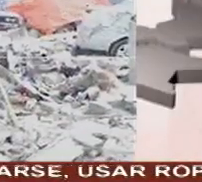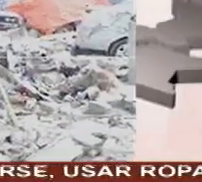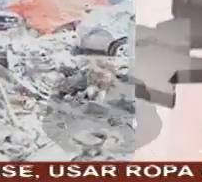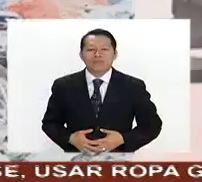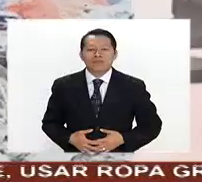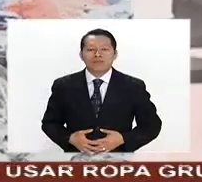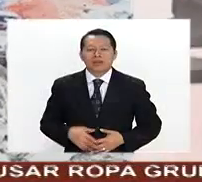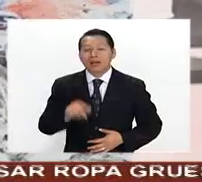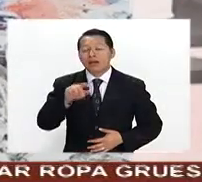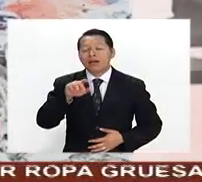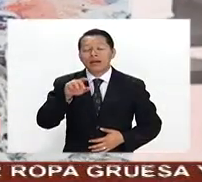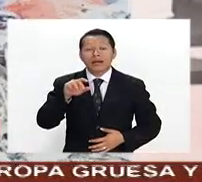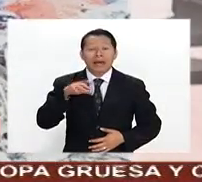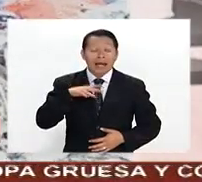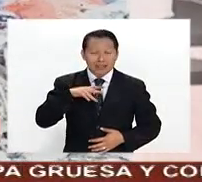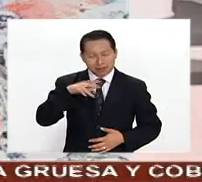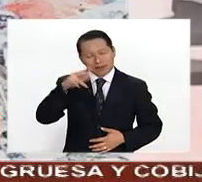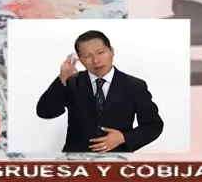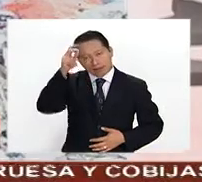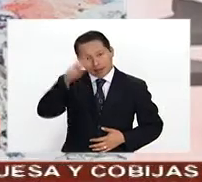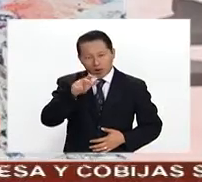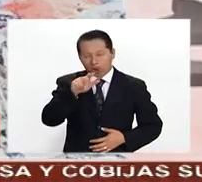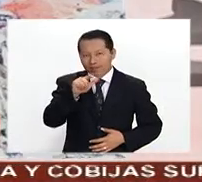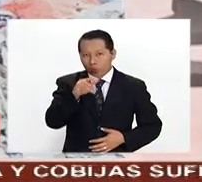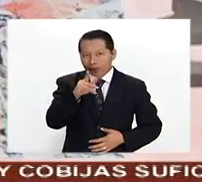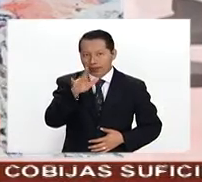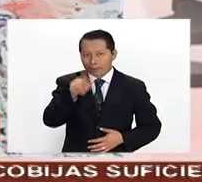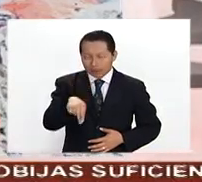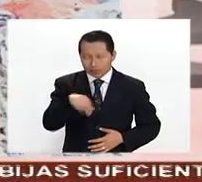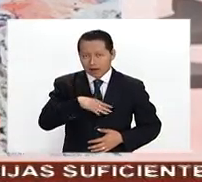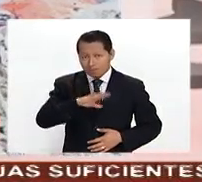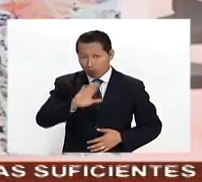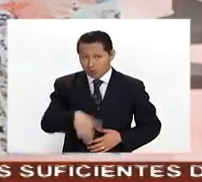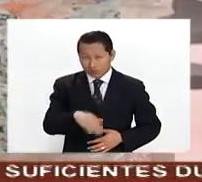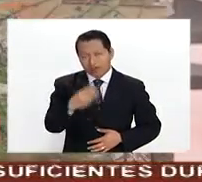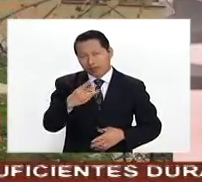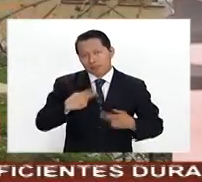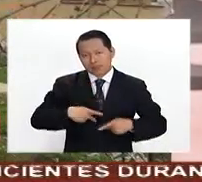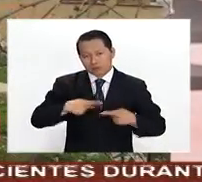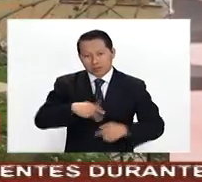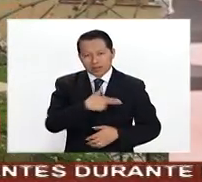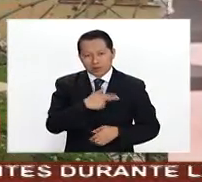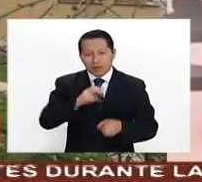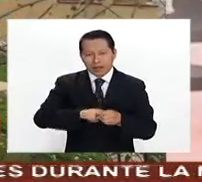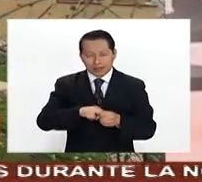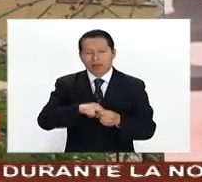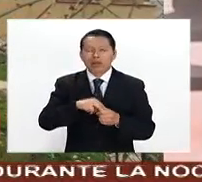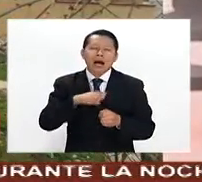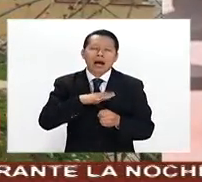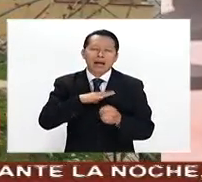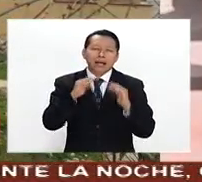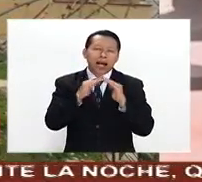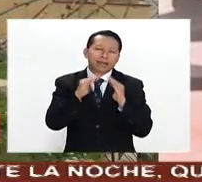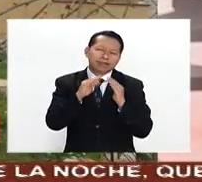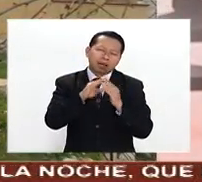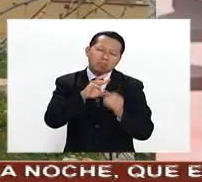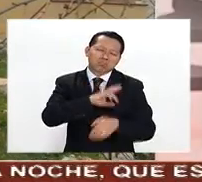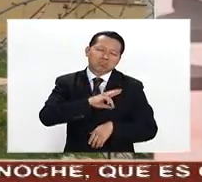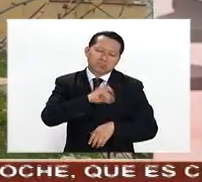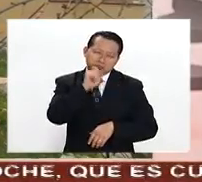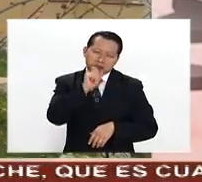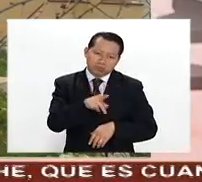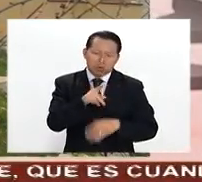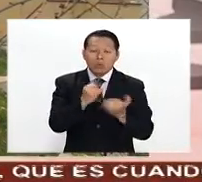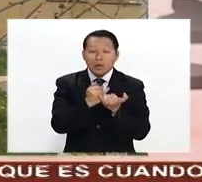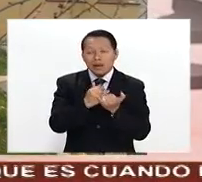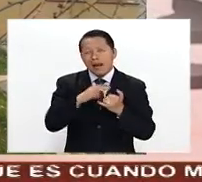En Zacualtipán, Hidalgo, una explosión de material pirotécnico dejó un saldo de 3 personas lesionadas en un domicilio particular, informaron los servicios de